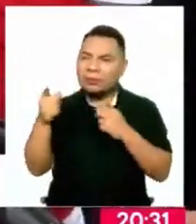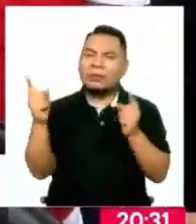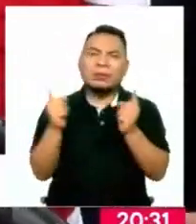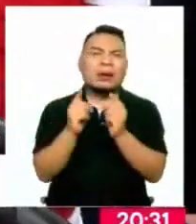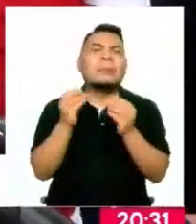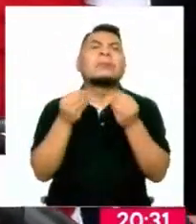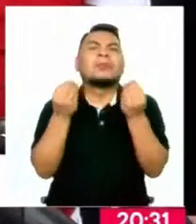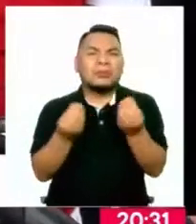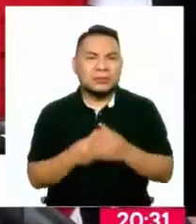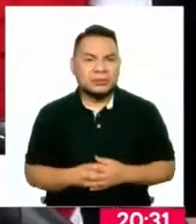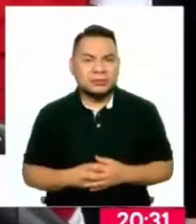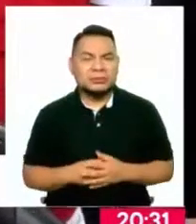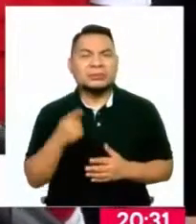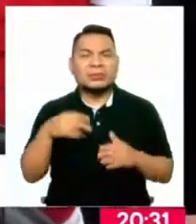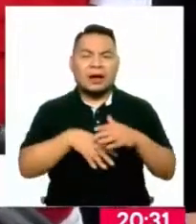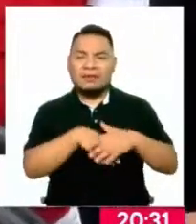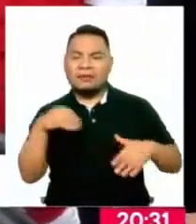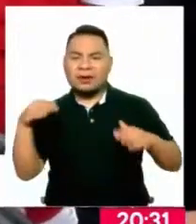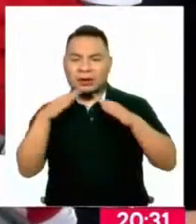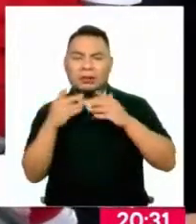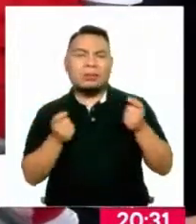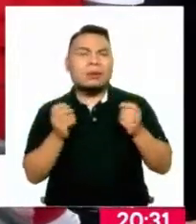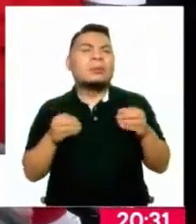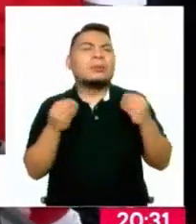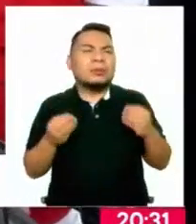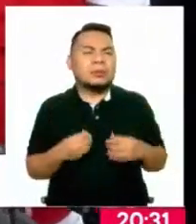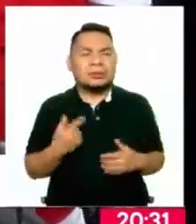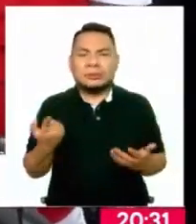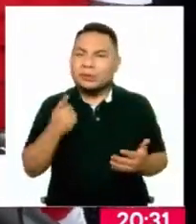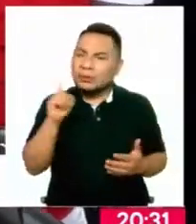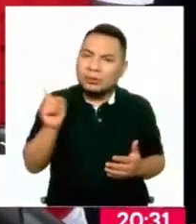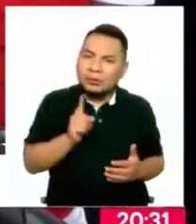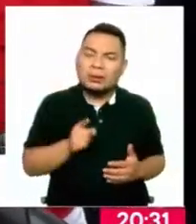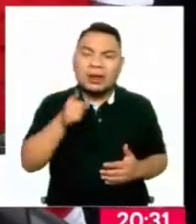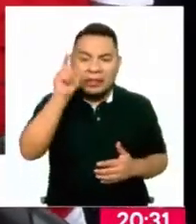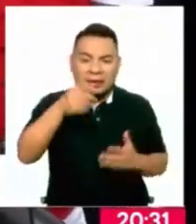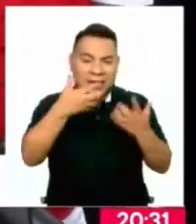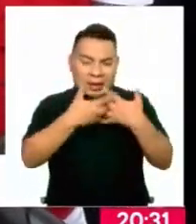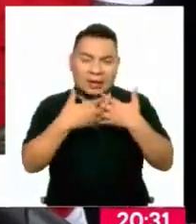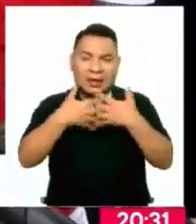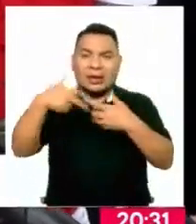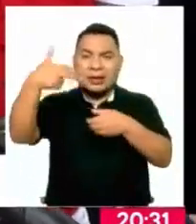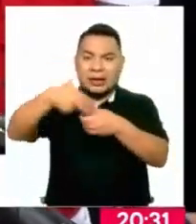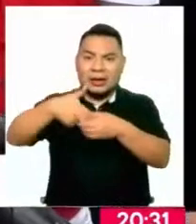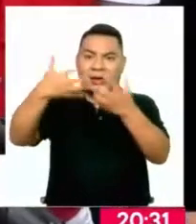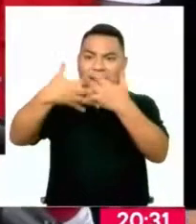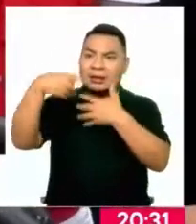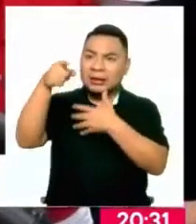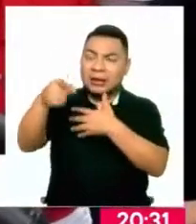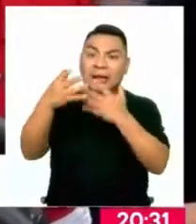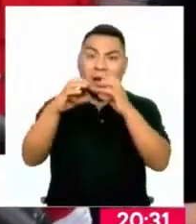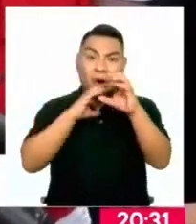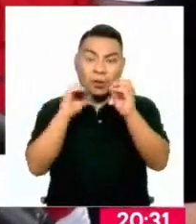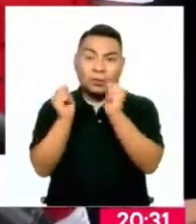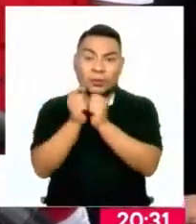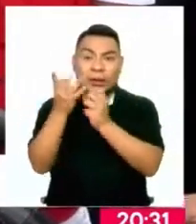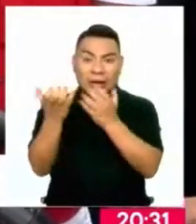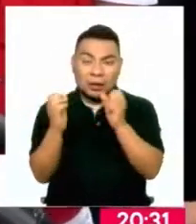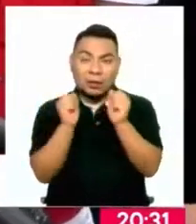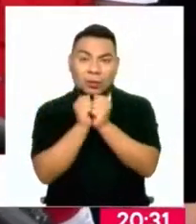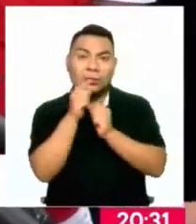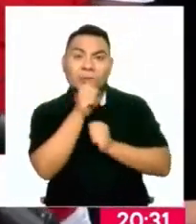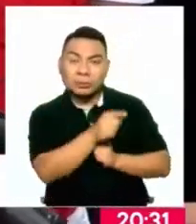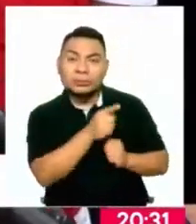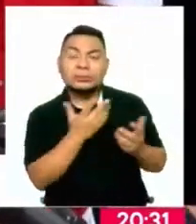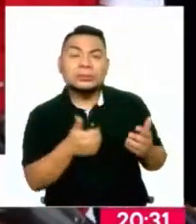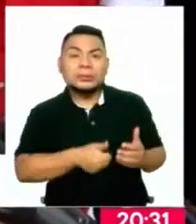y por qué fuera de Palacio? Lo correcto es, si es que los empresarios de Repsol querían una conversación, acercarse a conversar con